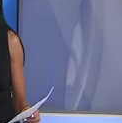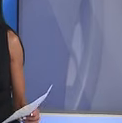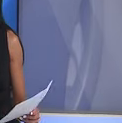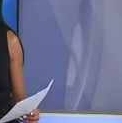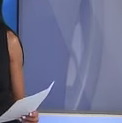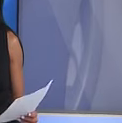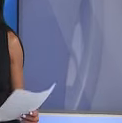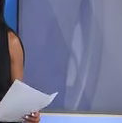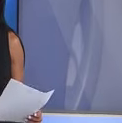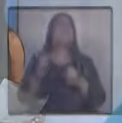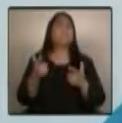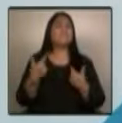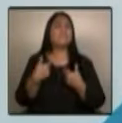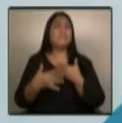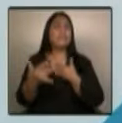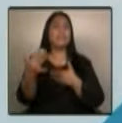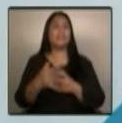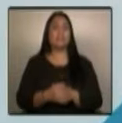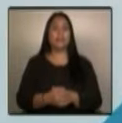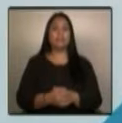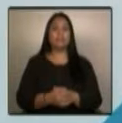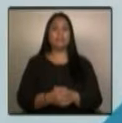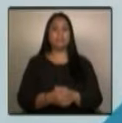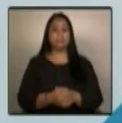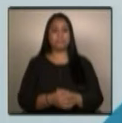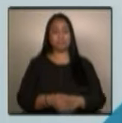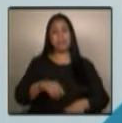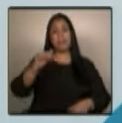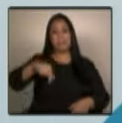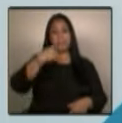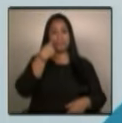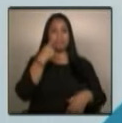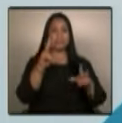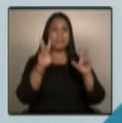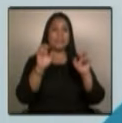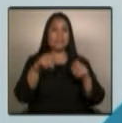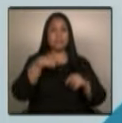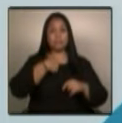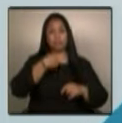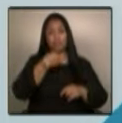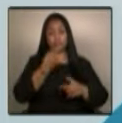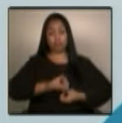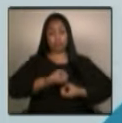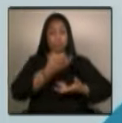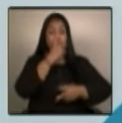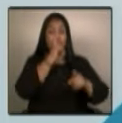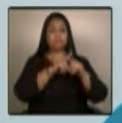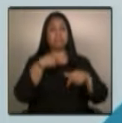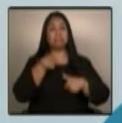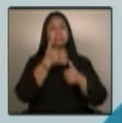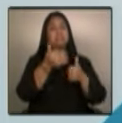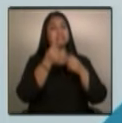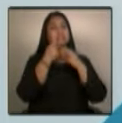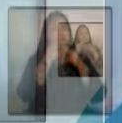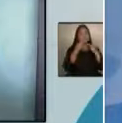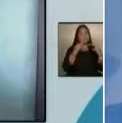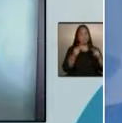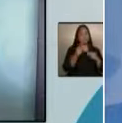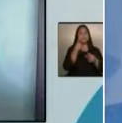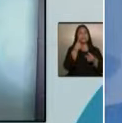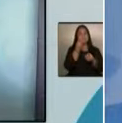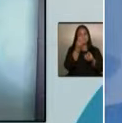nacional Hoy les traía yo a los señores alcaldes una buena noticia que comparto con ustedes los